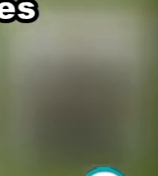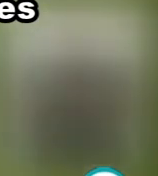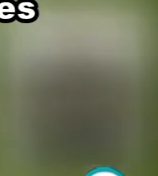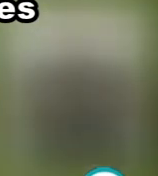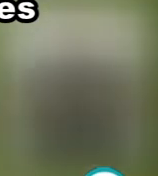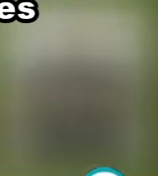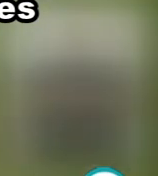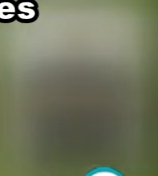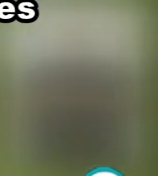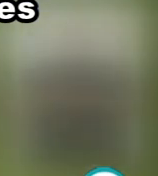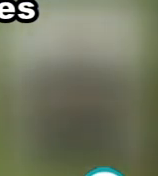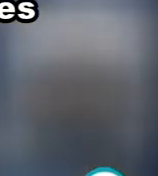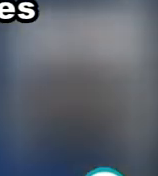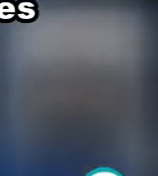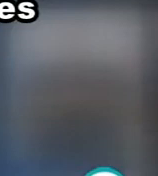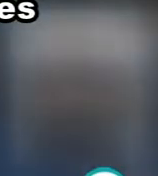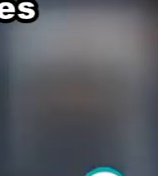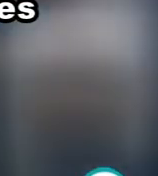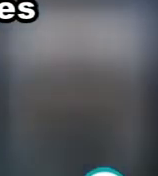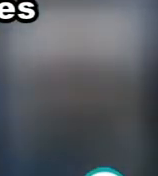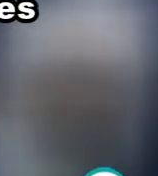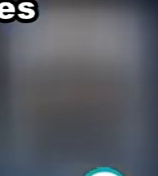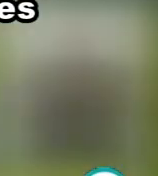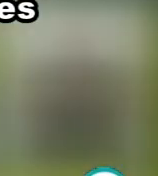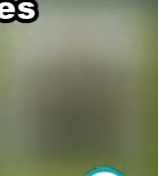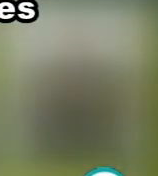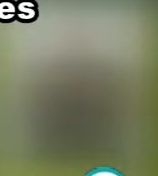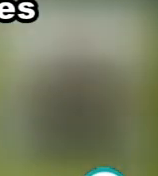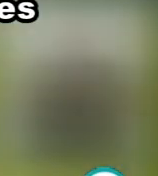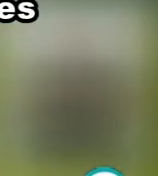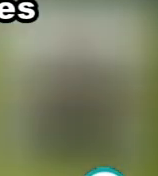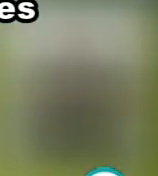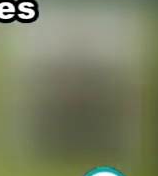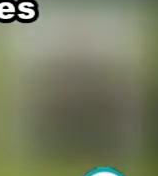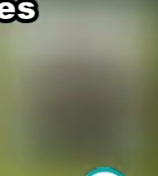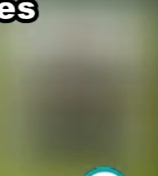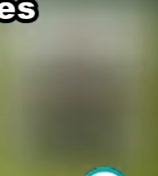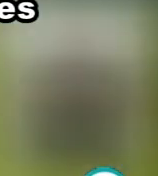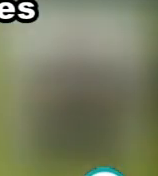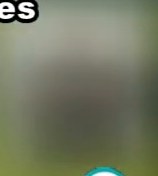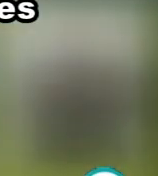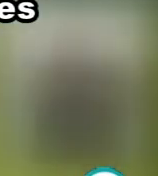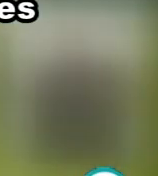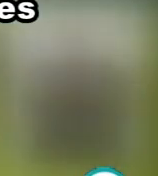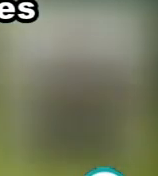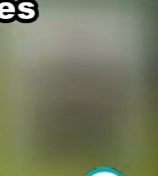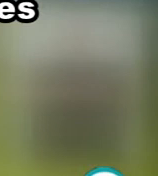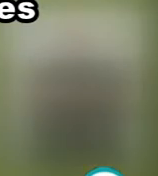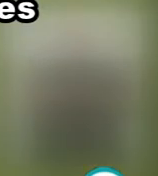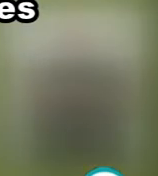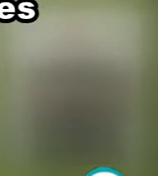penalti transformado por Suso en un resultado que tranquilizaba porque ahora se